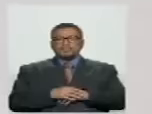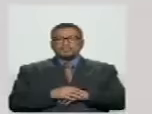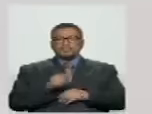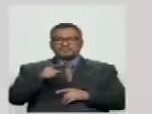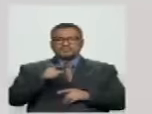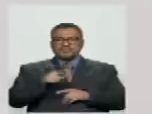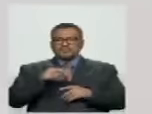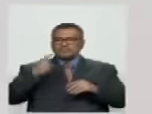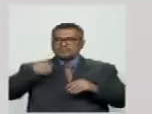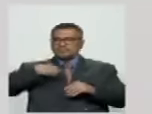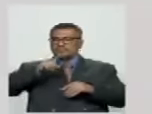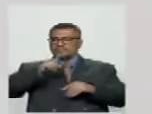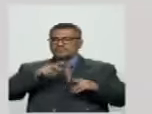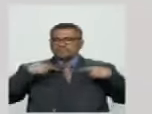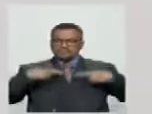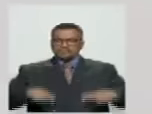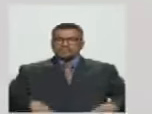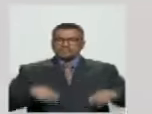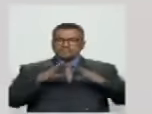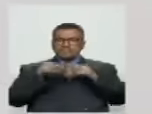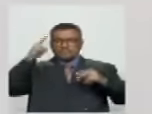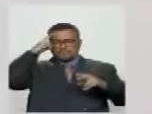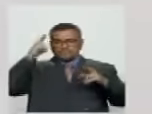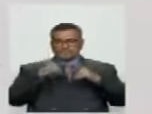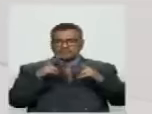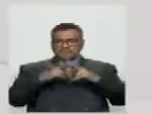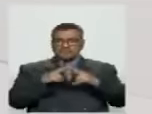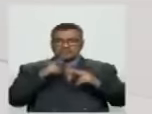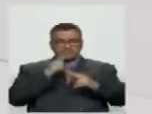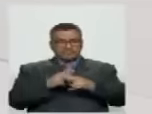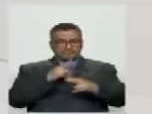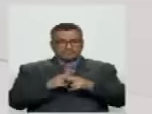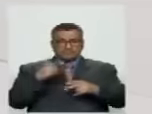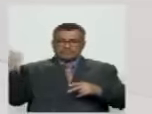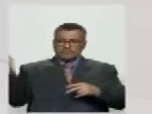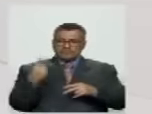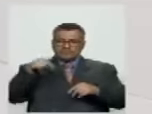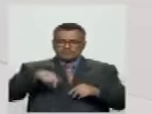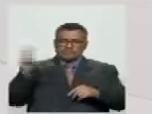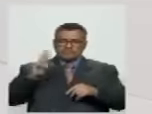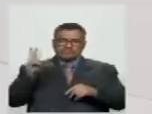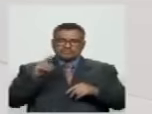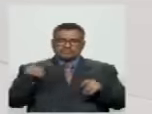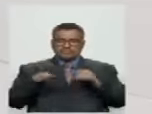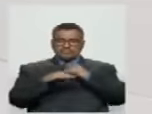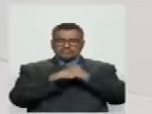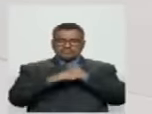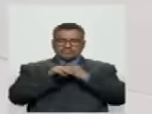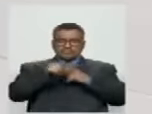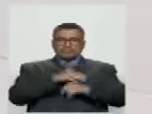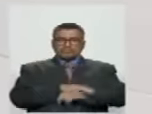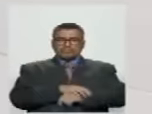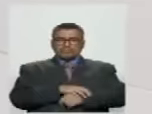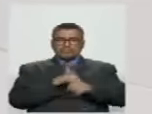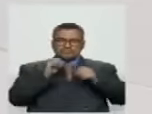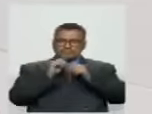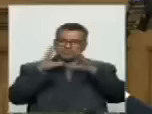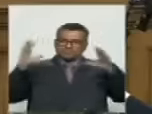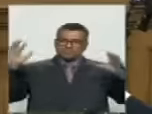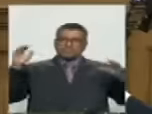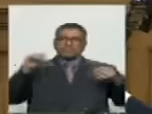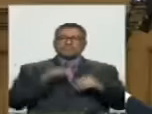Es la existencia de la humanidad tal como la conocemos lo que está en riesgo. Y por eso se vienen contra Venezuela como se vienen. De una manera